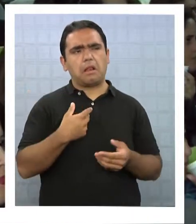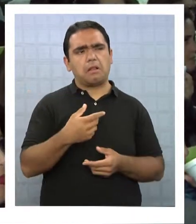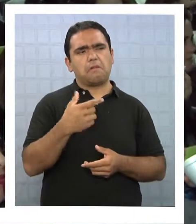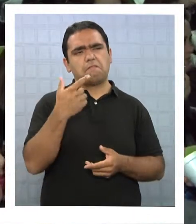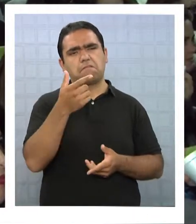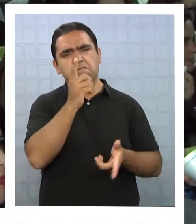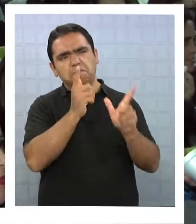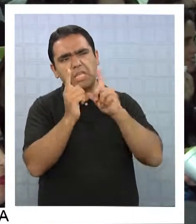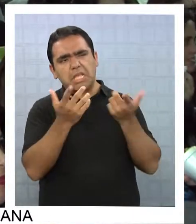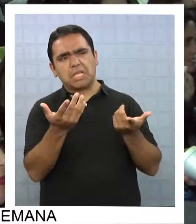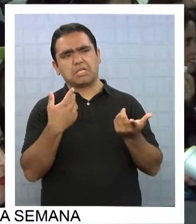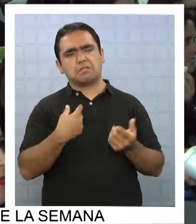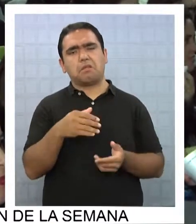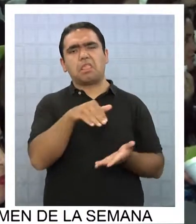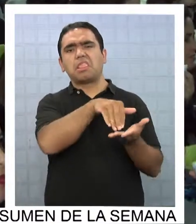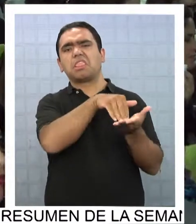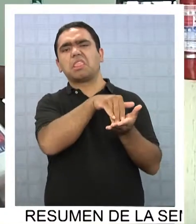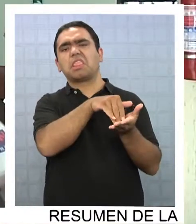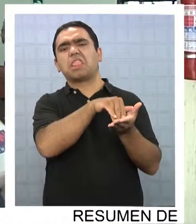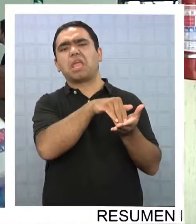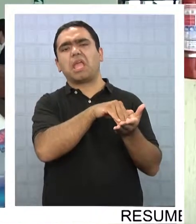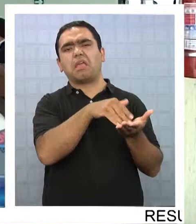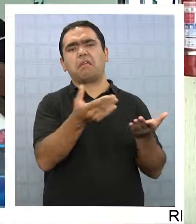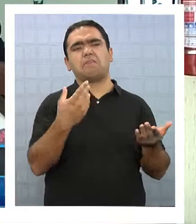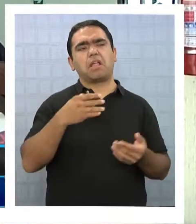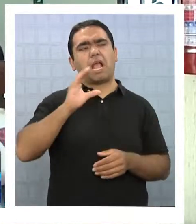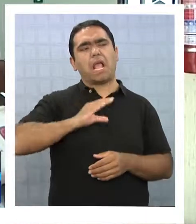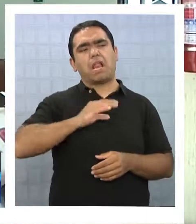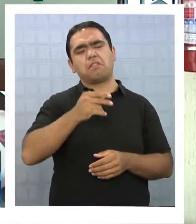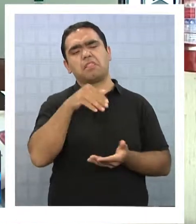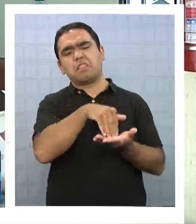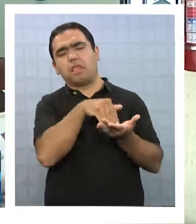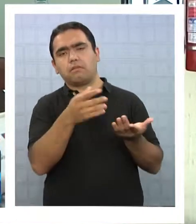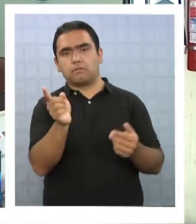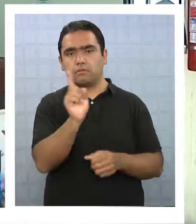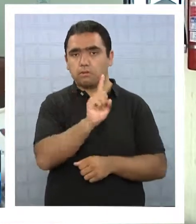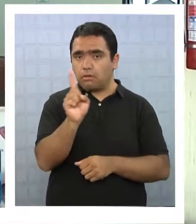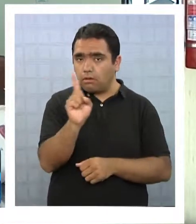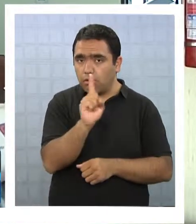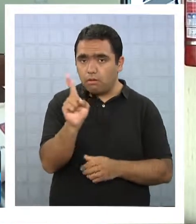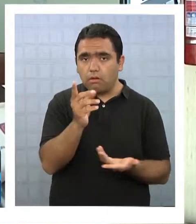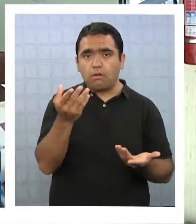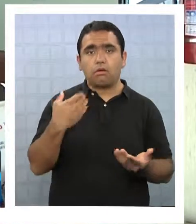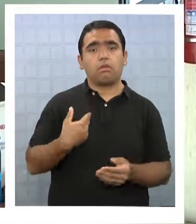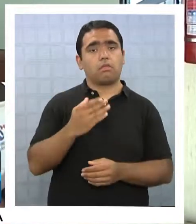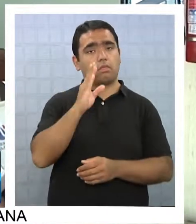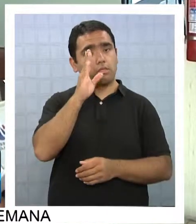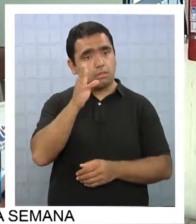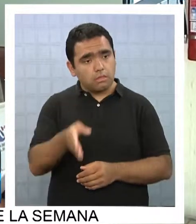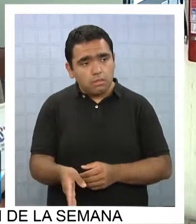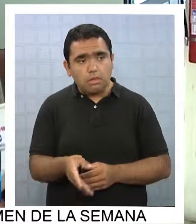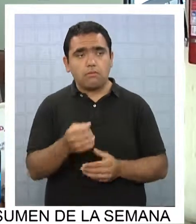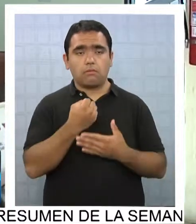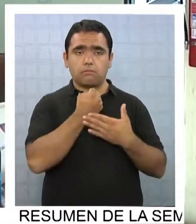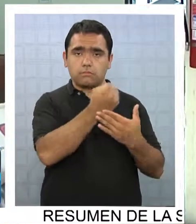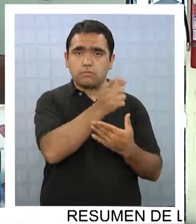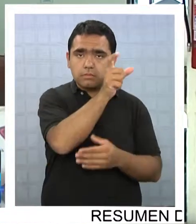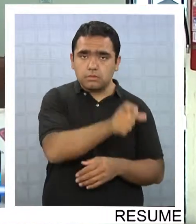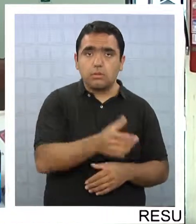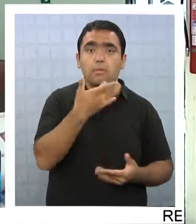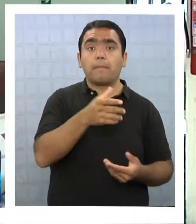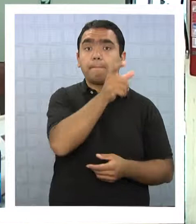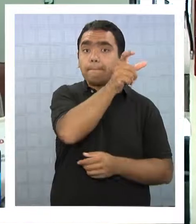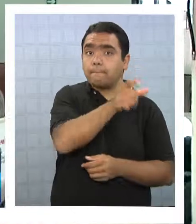La verdad es que la gran mayoría de personas para quienes nosotros trabajamos encuentran en las drogas una solución a